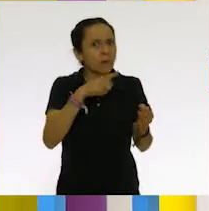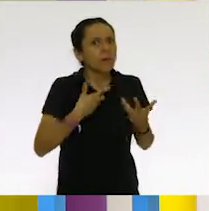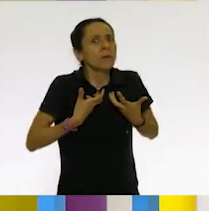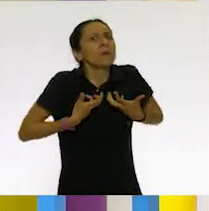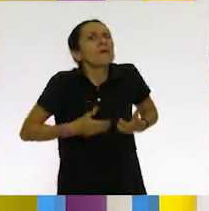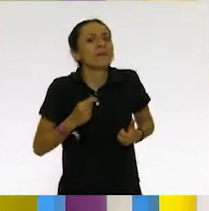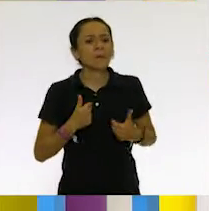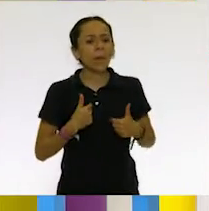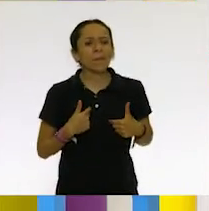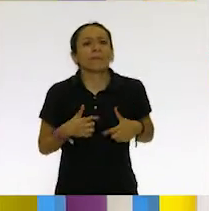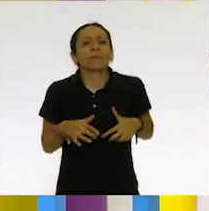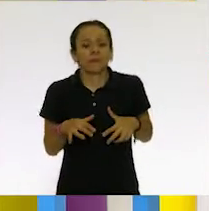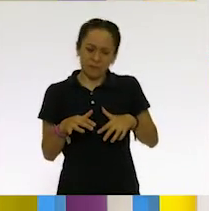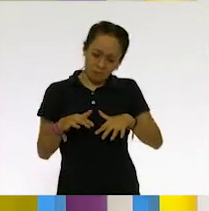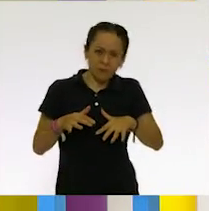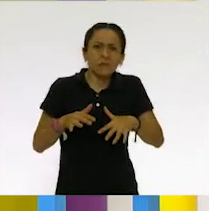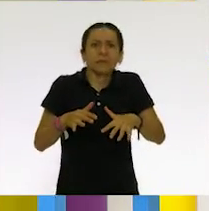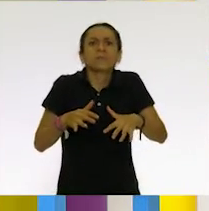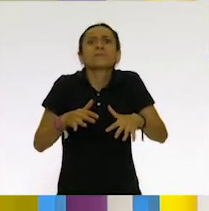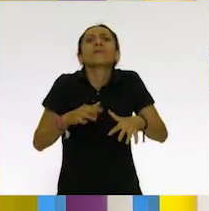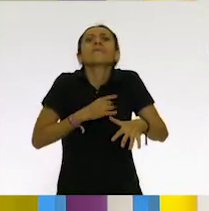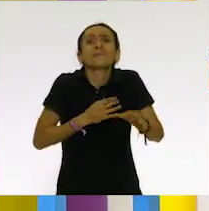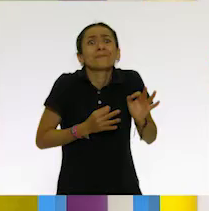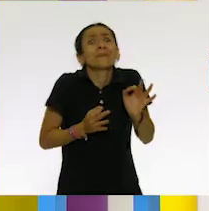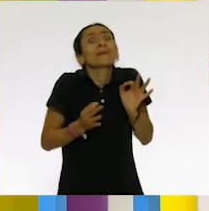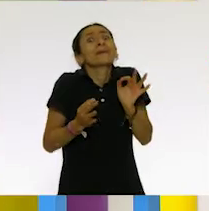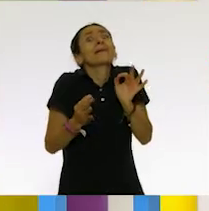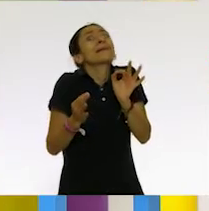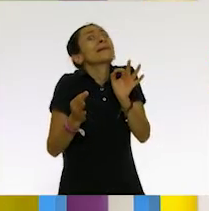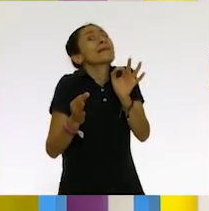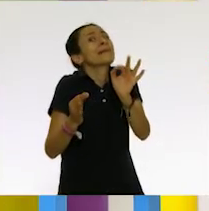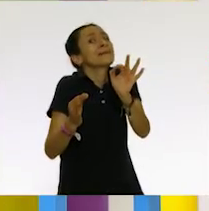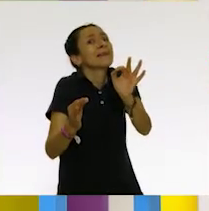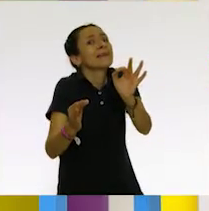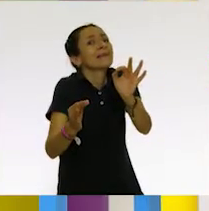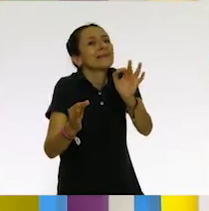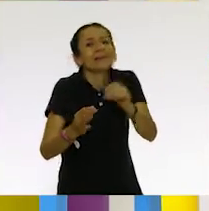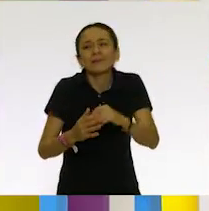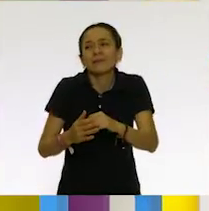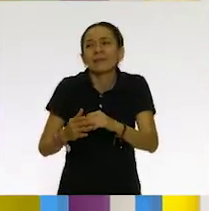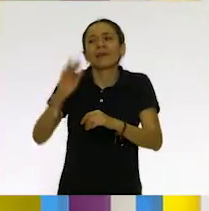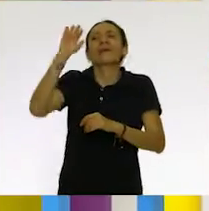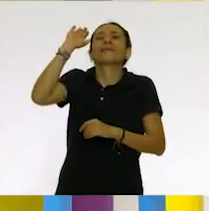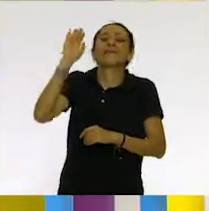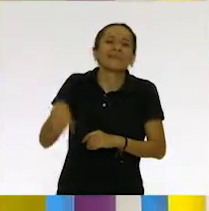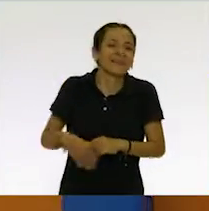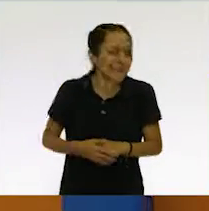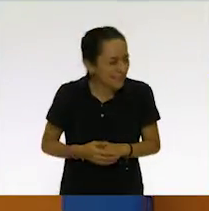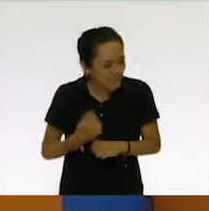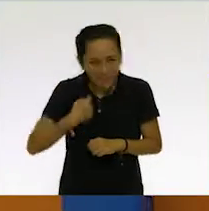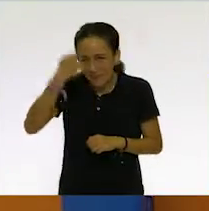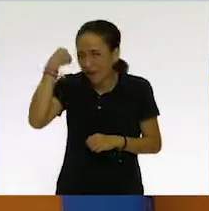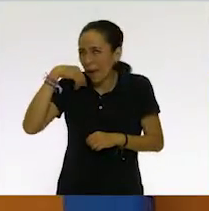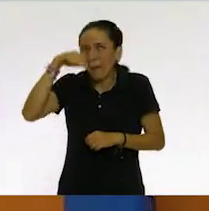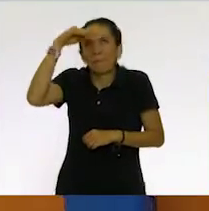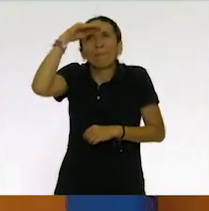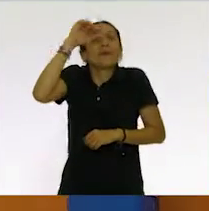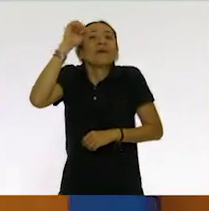temblando del miedo. Ahí está. Ay, Oscar, yo pensé que era... Ay, ese oso se ve muy